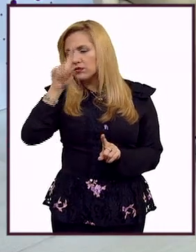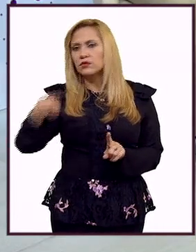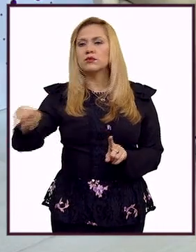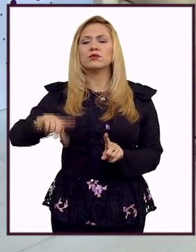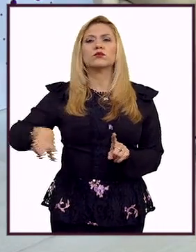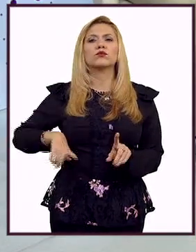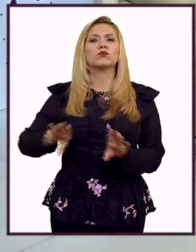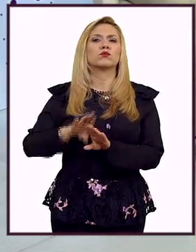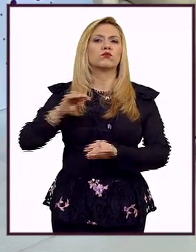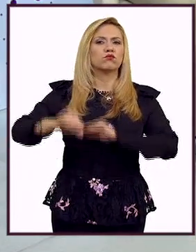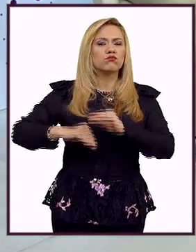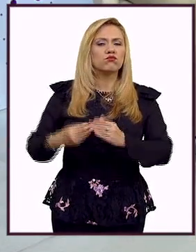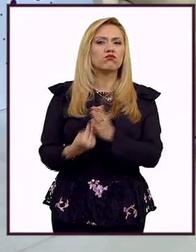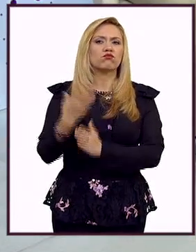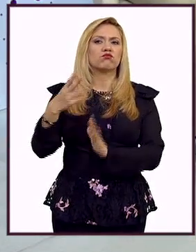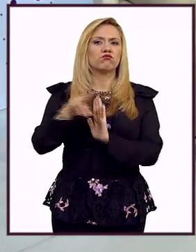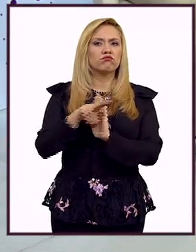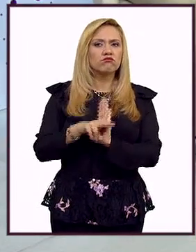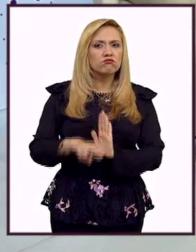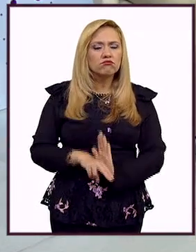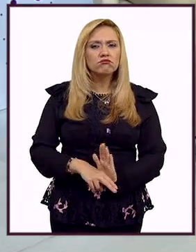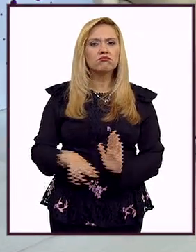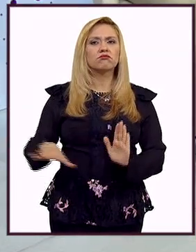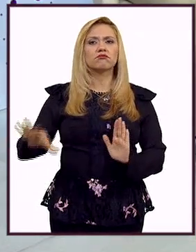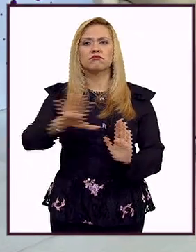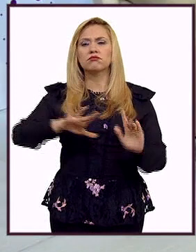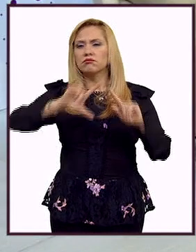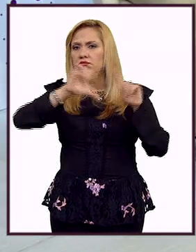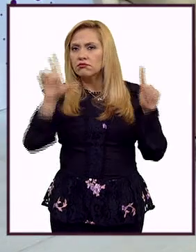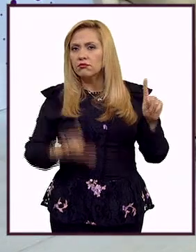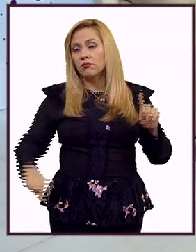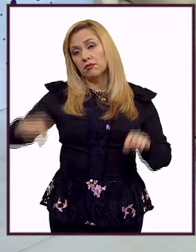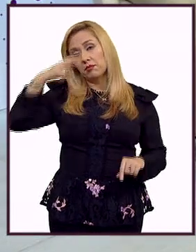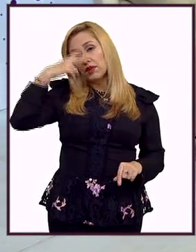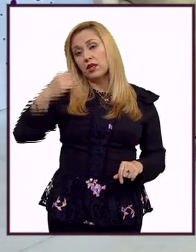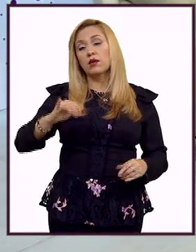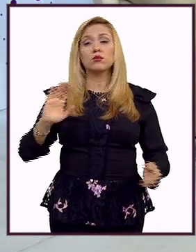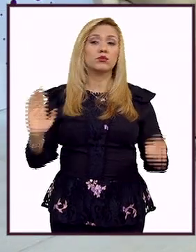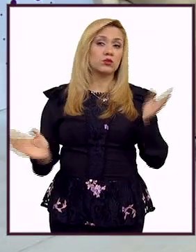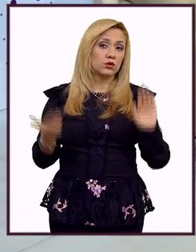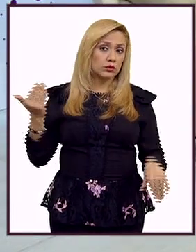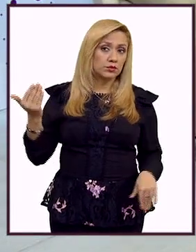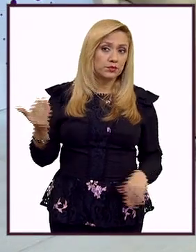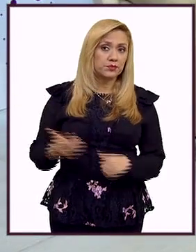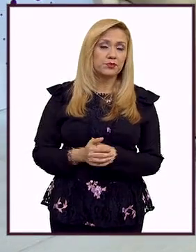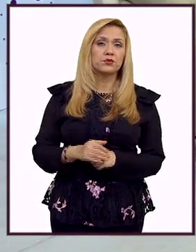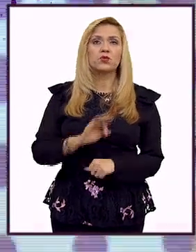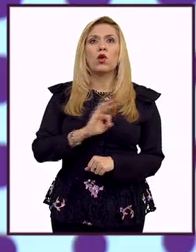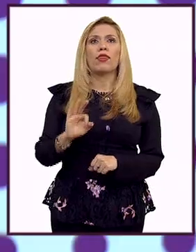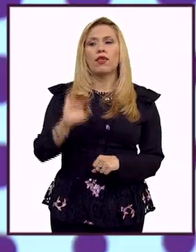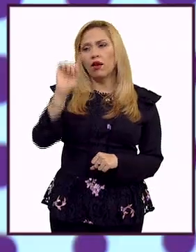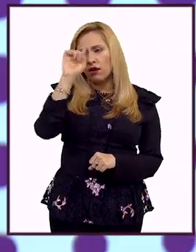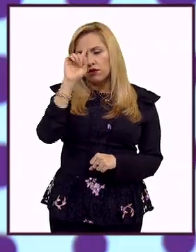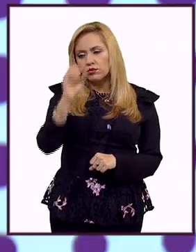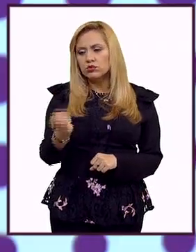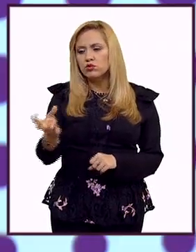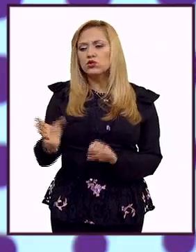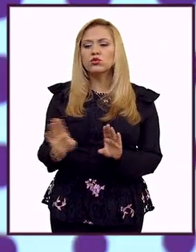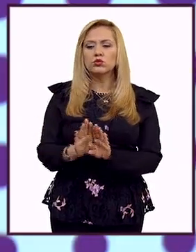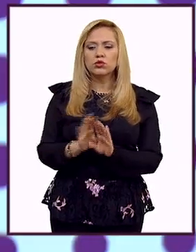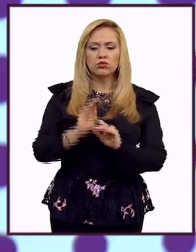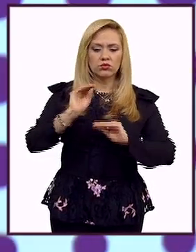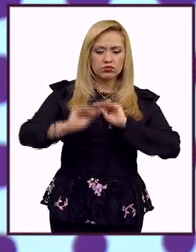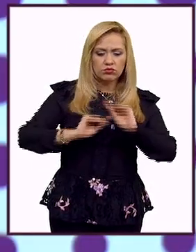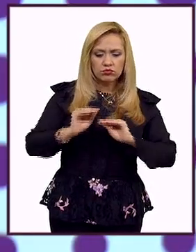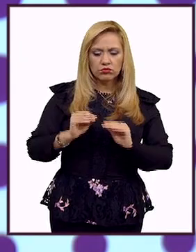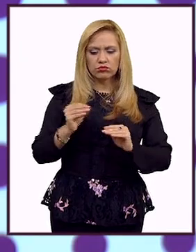orientar el diseño de nuevas normas en el ámbito nacional, tanto mexicano como, digamos, del mundo. puede orientar el diseño o